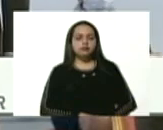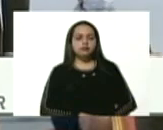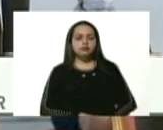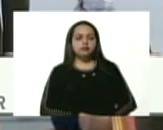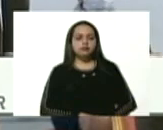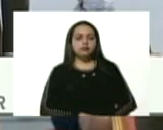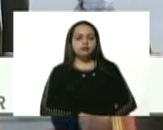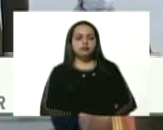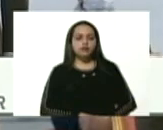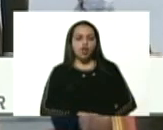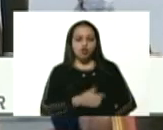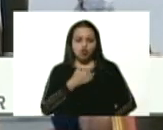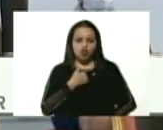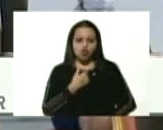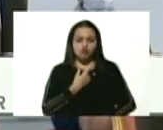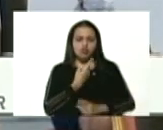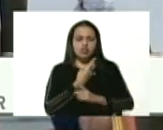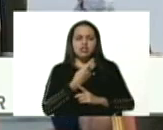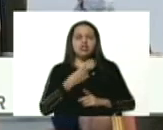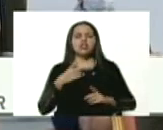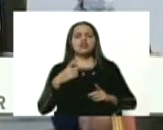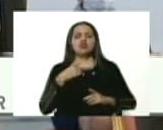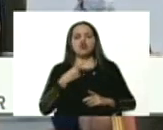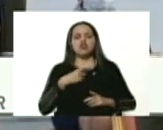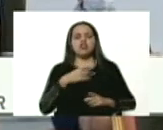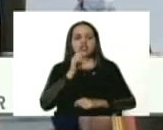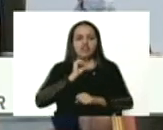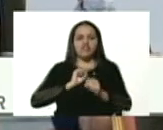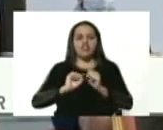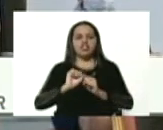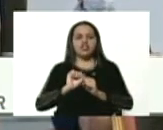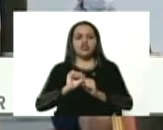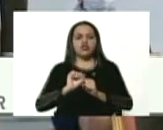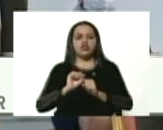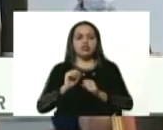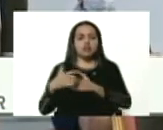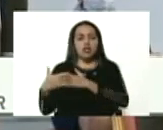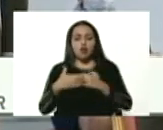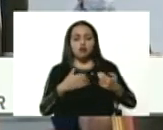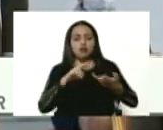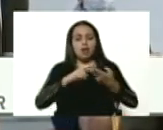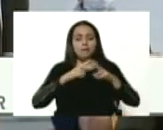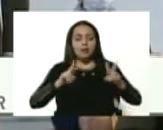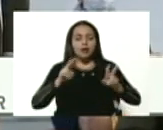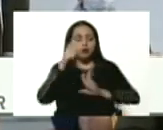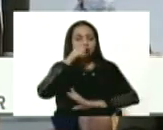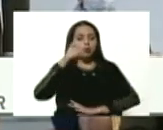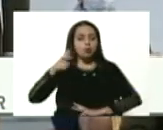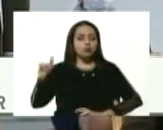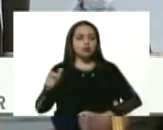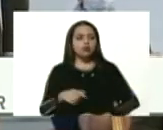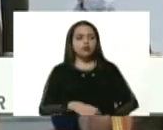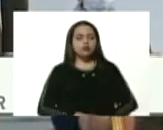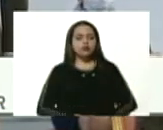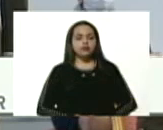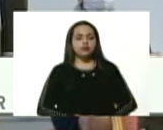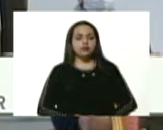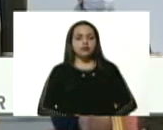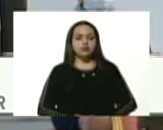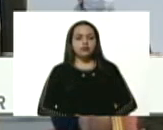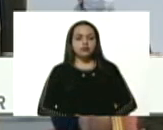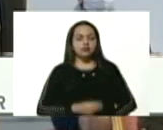Yo soy un defensor del derecho a la paz, a la lucha pacífica de los pueblos. Y creo